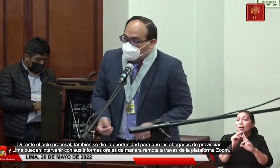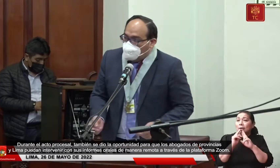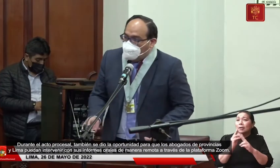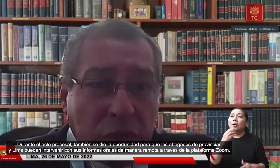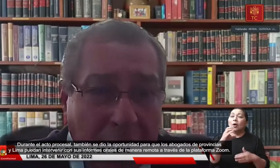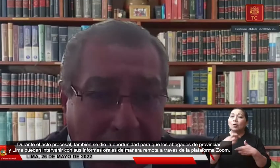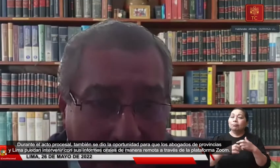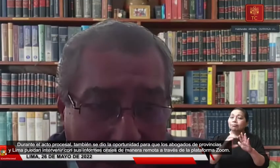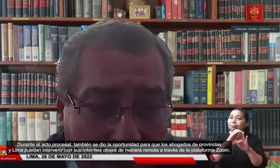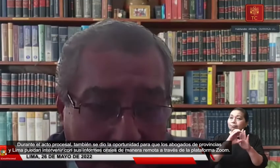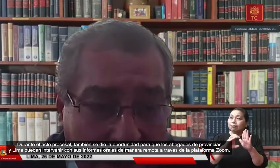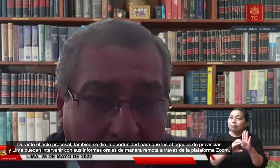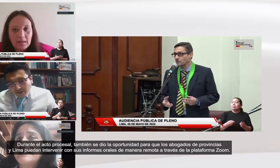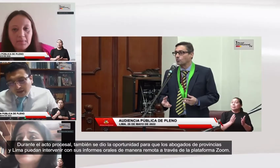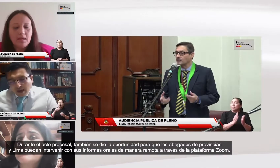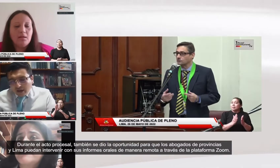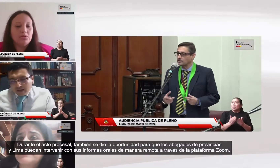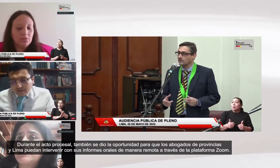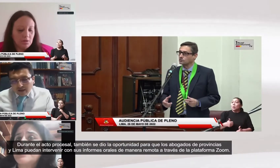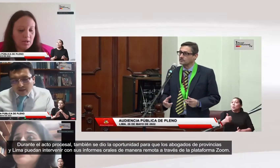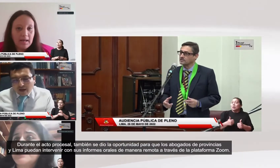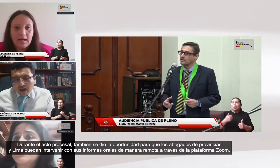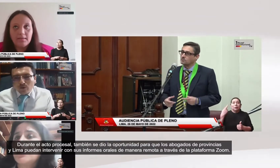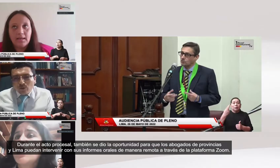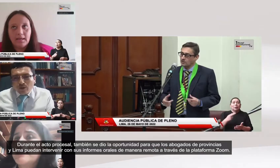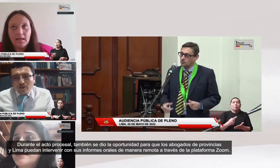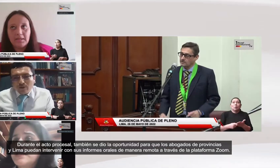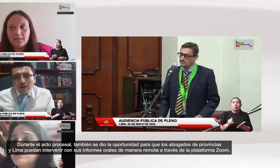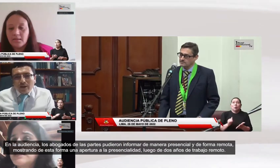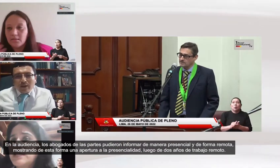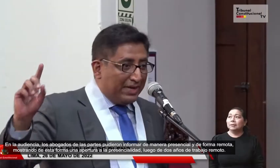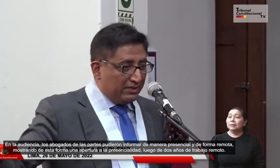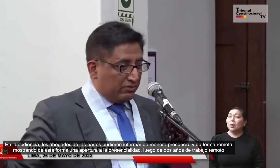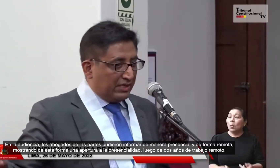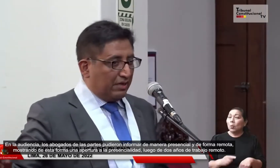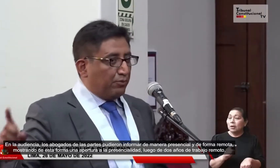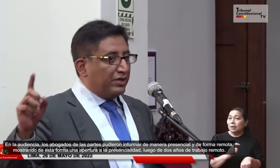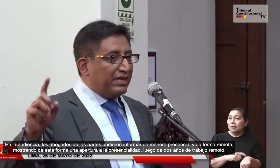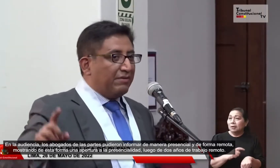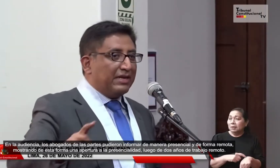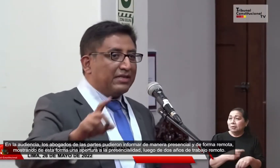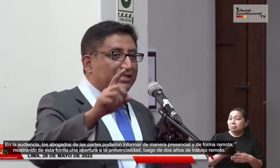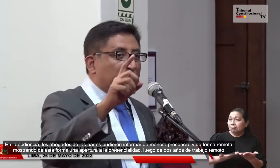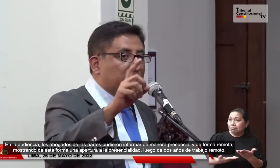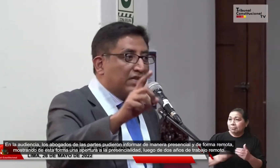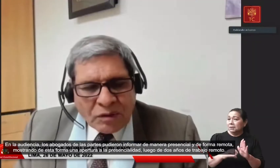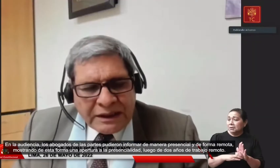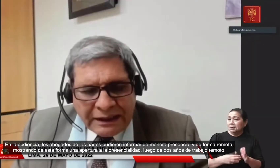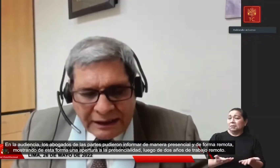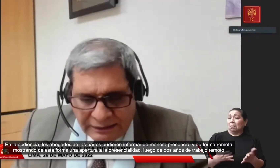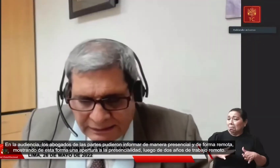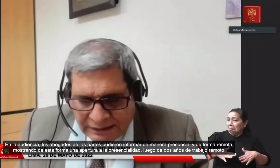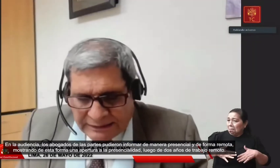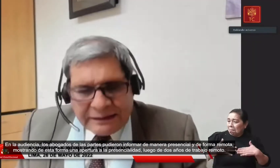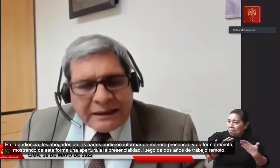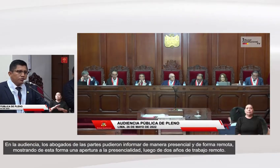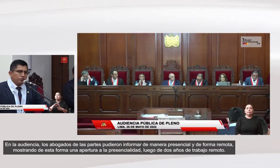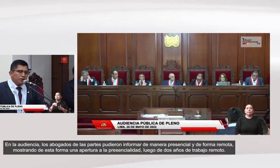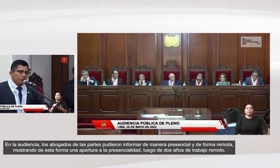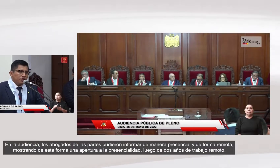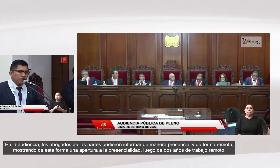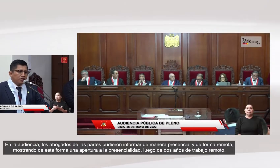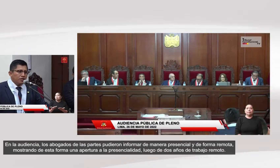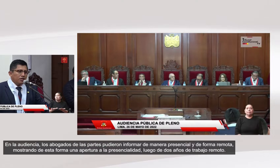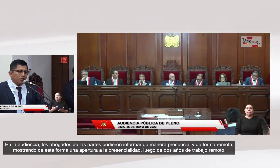rimarinankupaq sutichasqa internet likantakama. Audienciapim abogadokuna rimariykunku